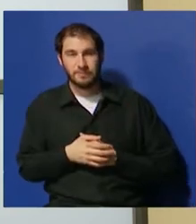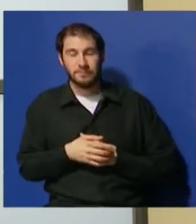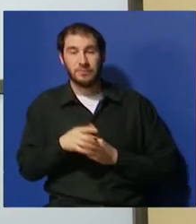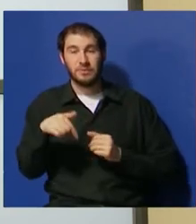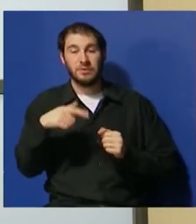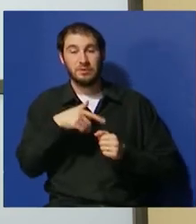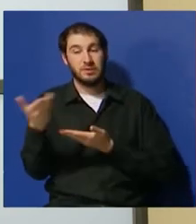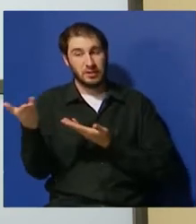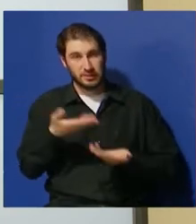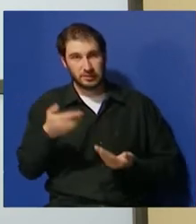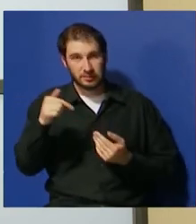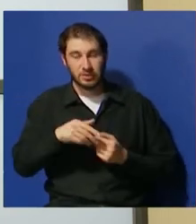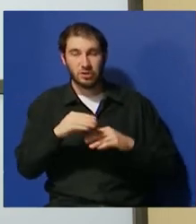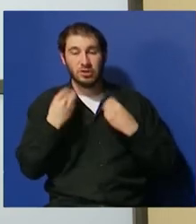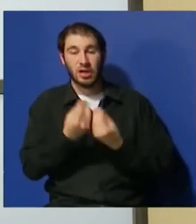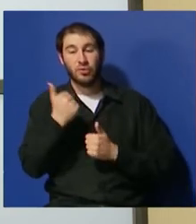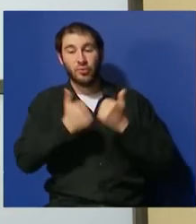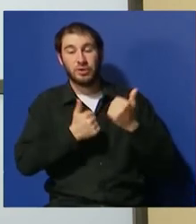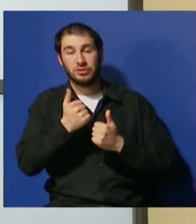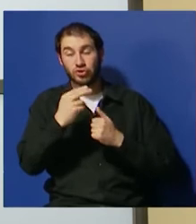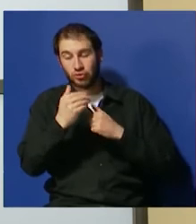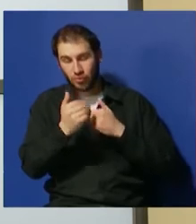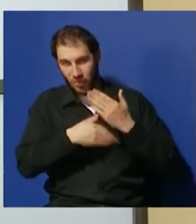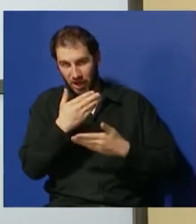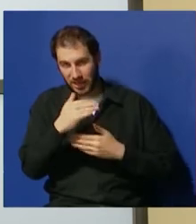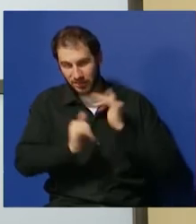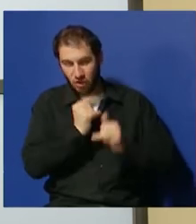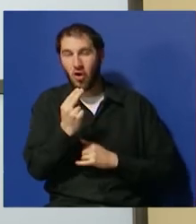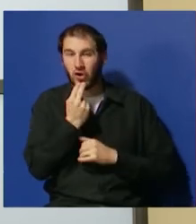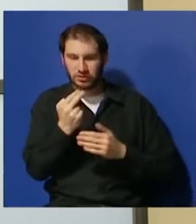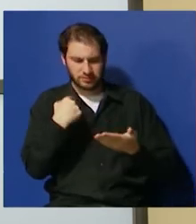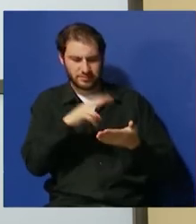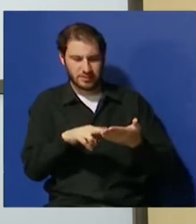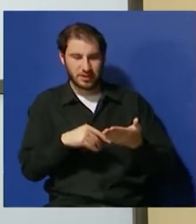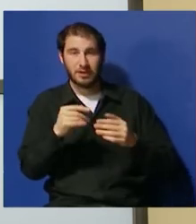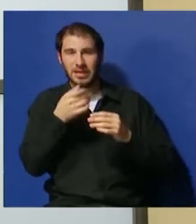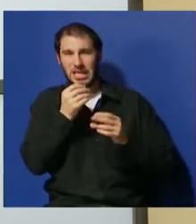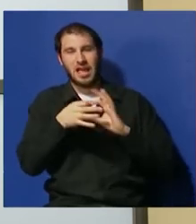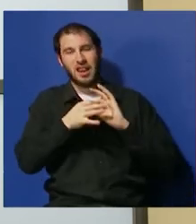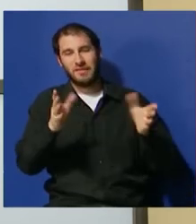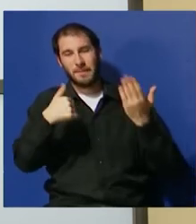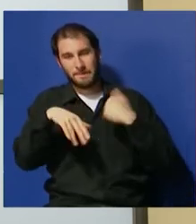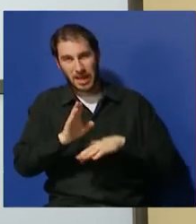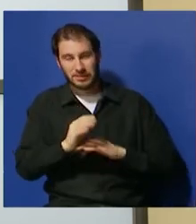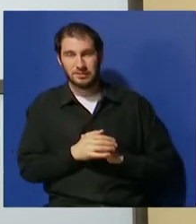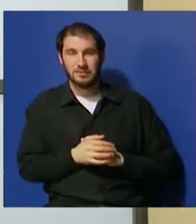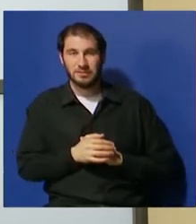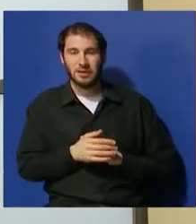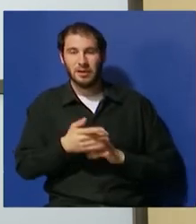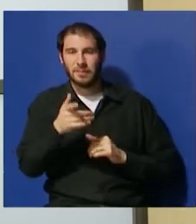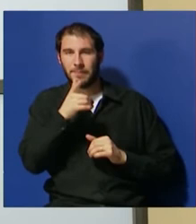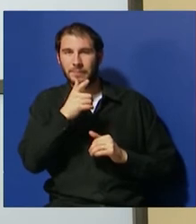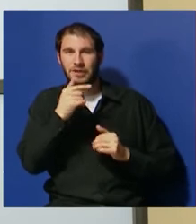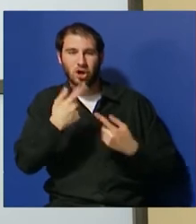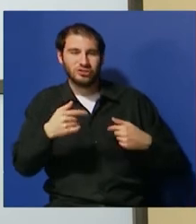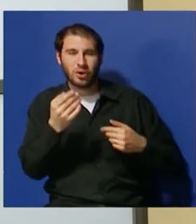momento de recibirlos, los 11 cuentos, y leerlo, realmente noté que estaban mucho más sueltos, que estaban mucho más, con muchas más